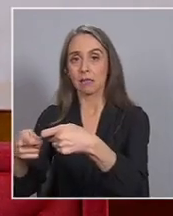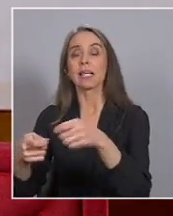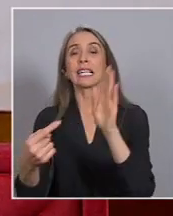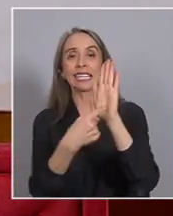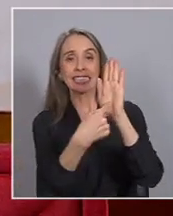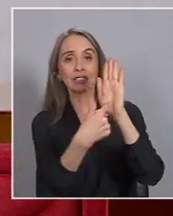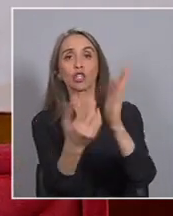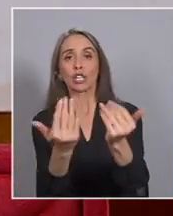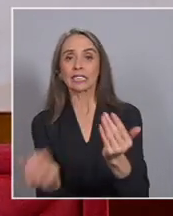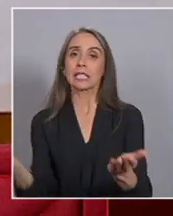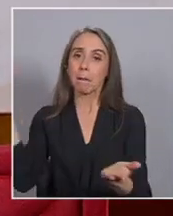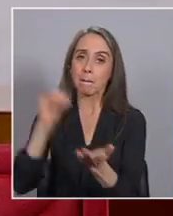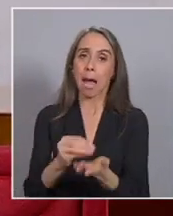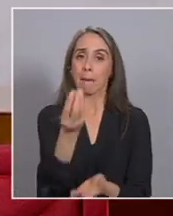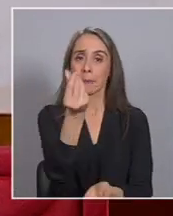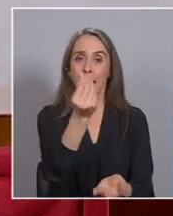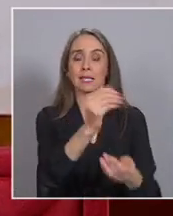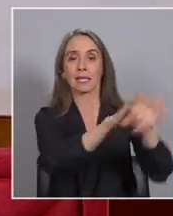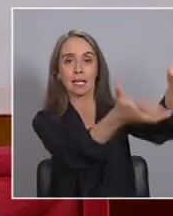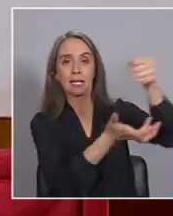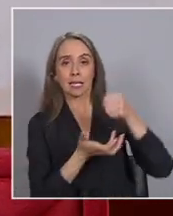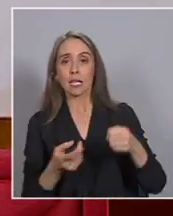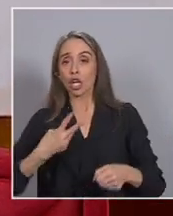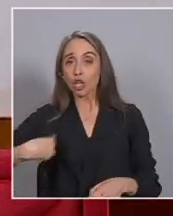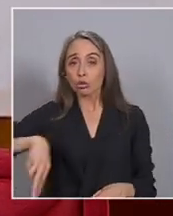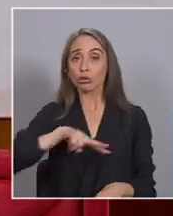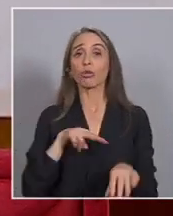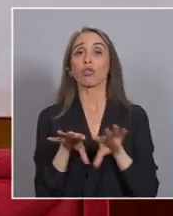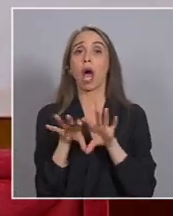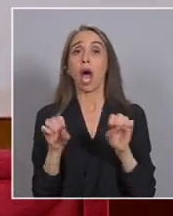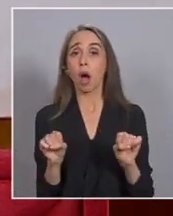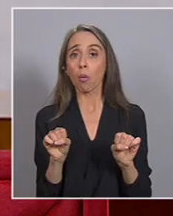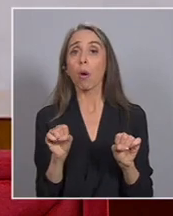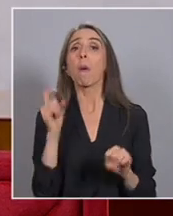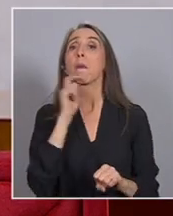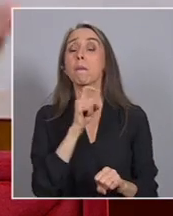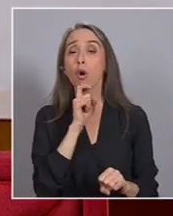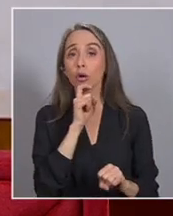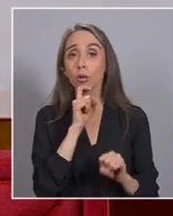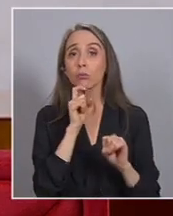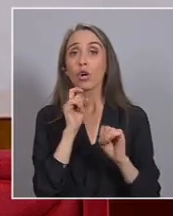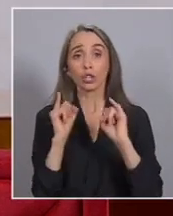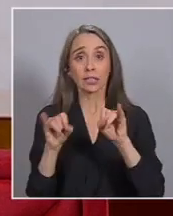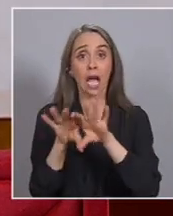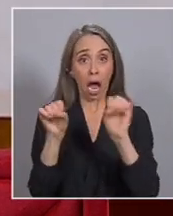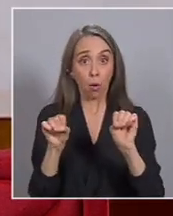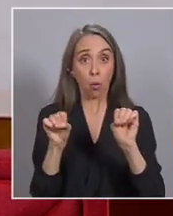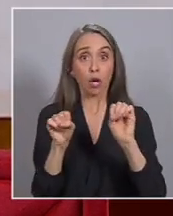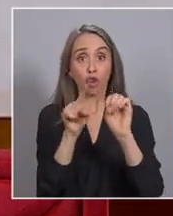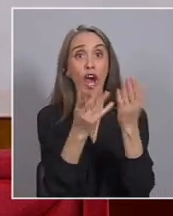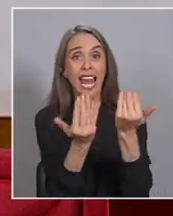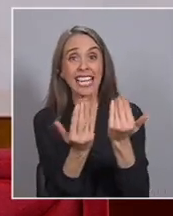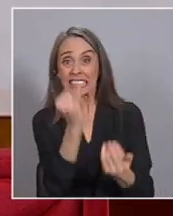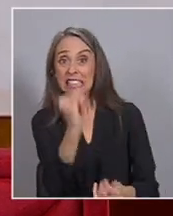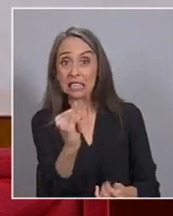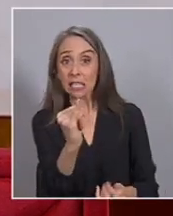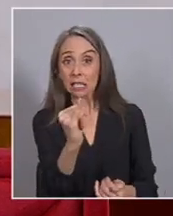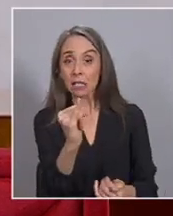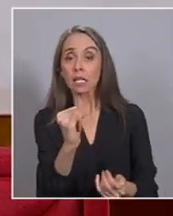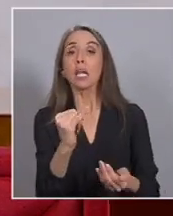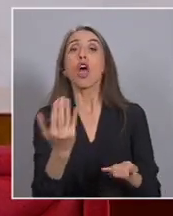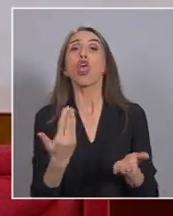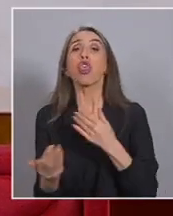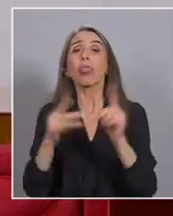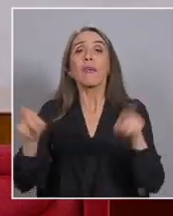esto necesitamos más. Pongámonos de acuerdo, si es que concordamos en esa necesidad, en conseguir